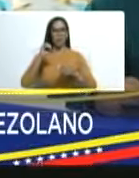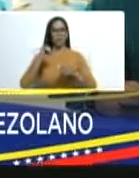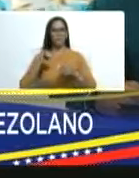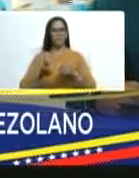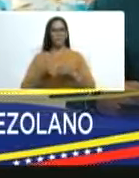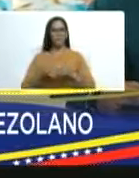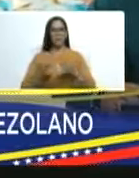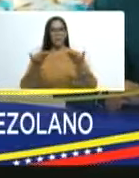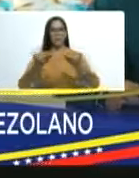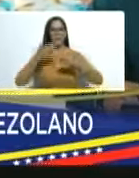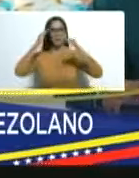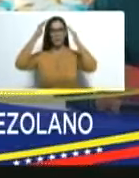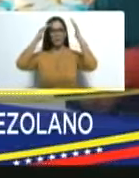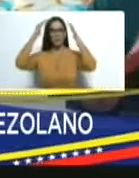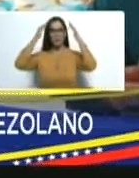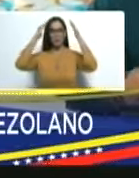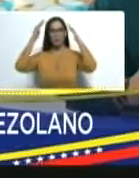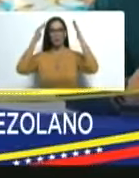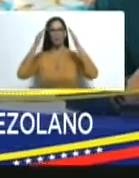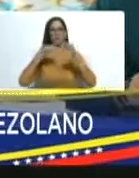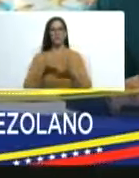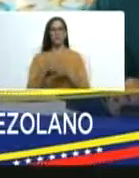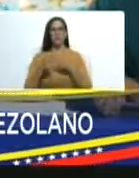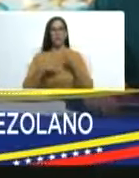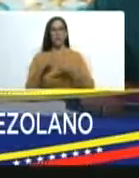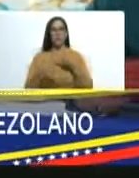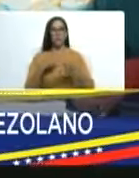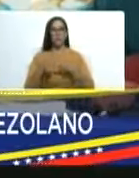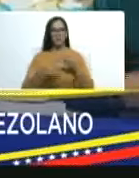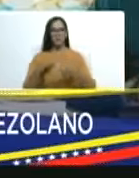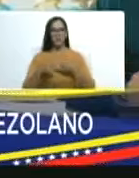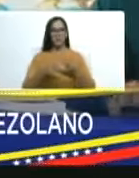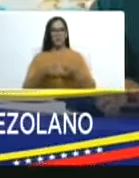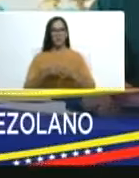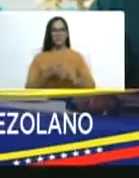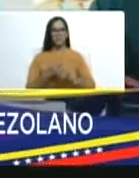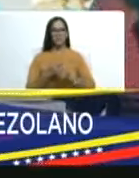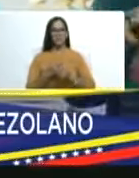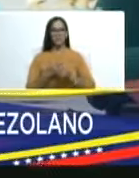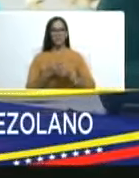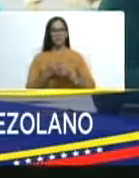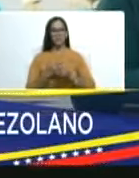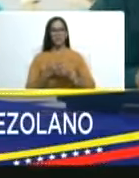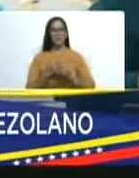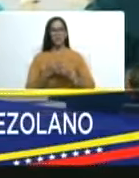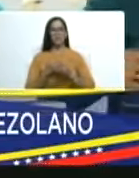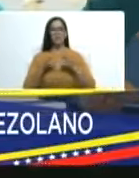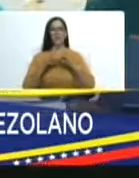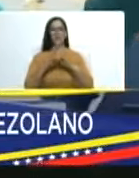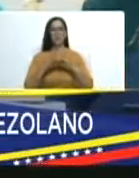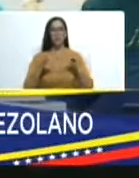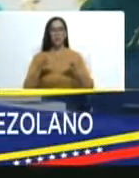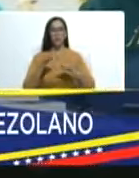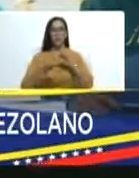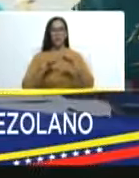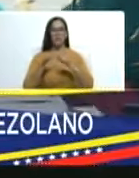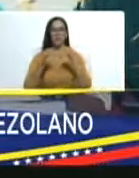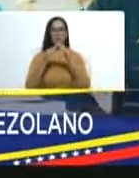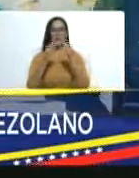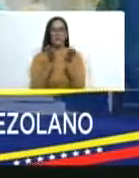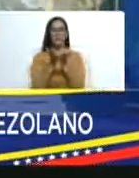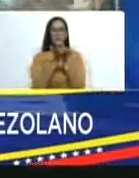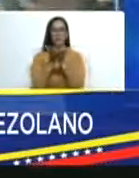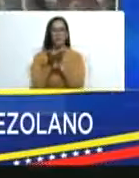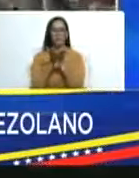Me da un saludo cordial, revolucionario, de todo el colectivo de esta casa de estudio.